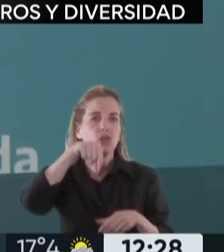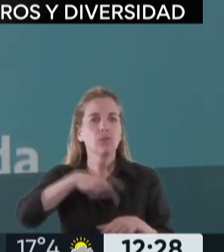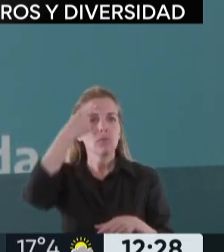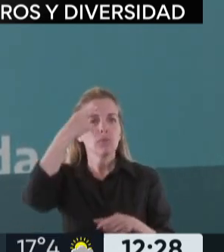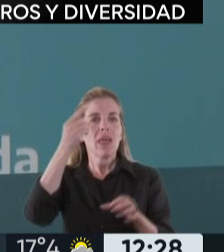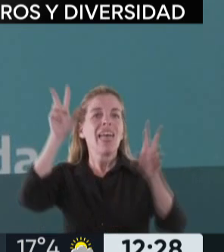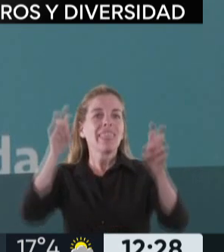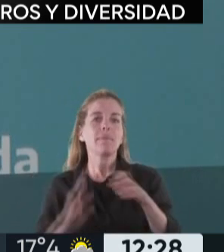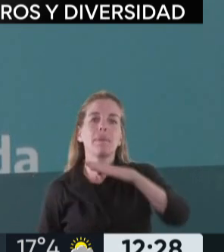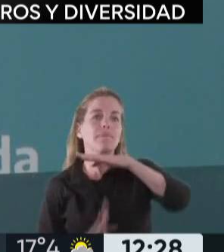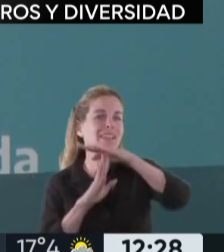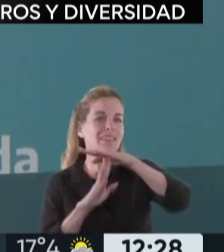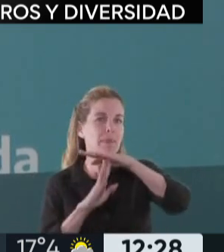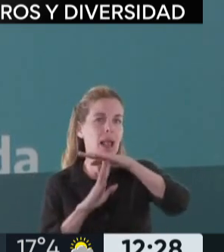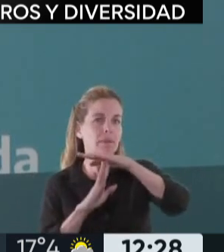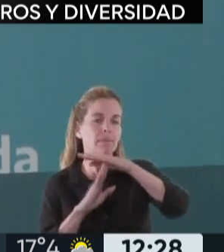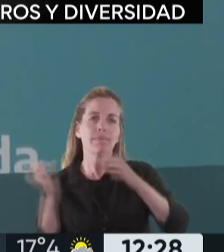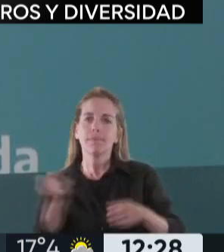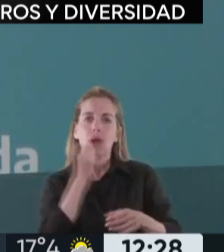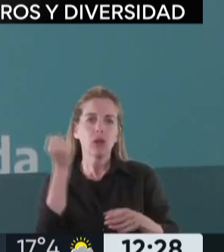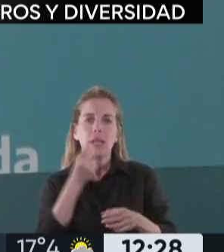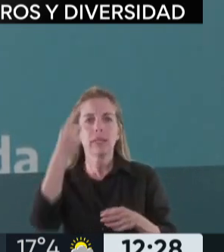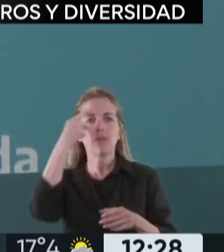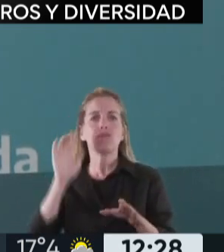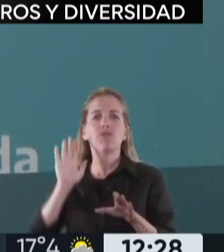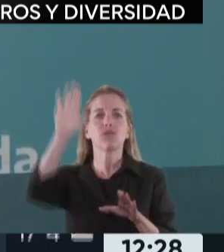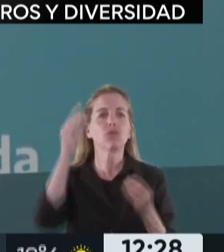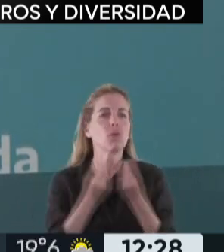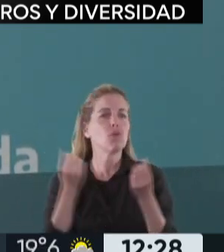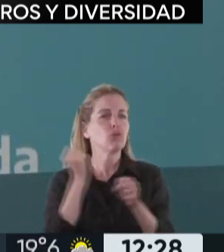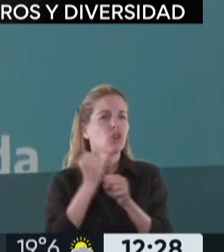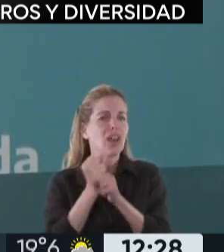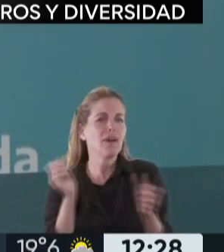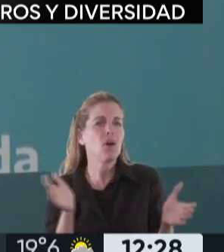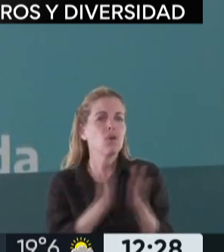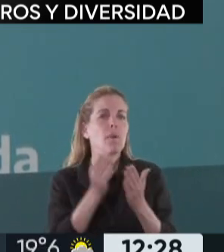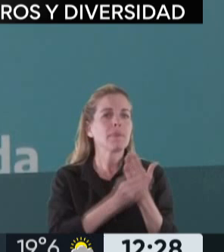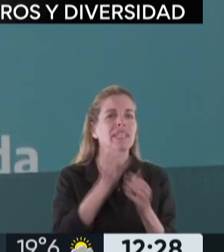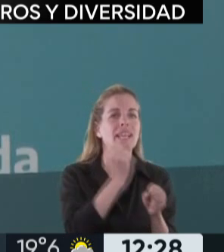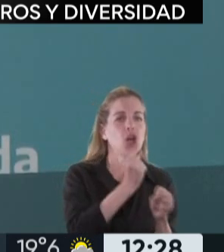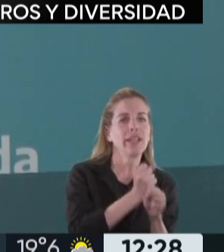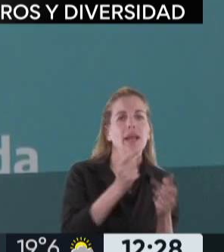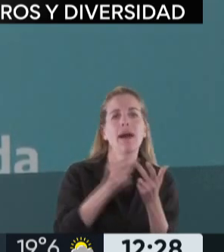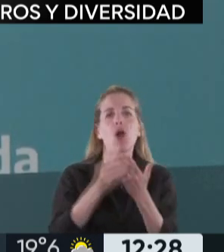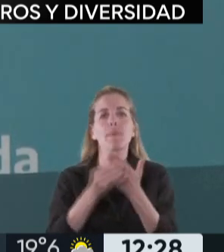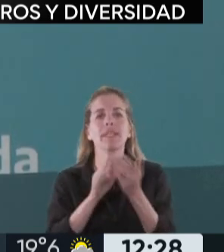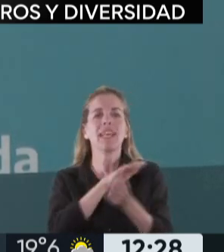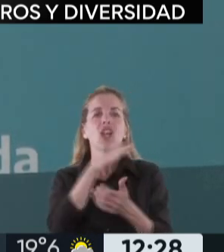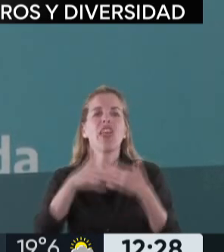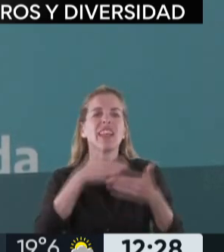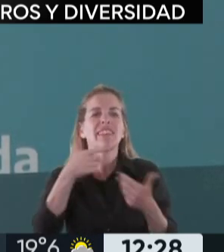columna vertebral. Tenemos mucho trabajo por delante, con trabajo, con desarrollo social y con todos los ministerios, con una escucha activa,